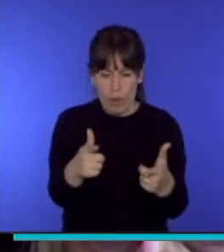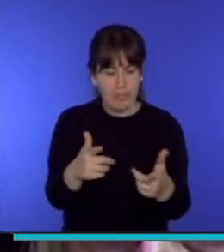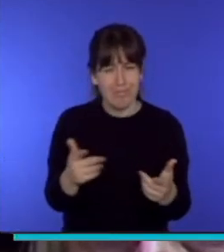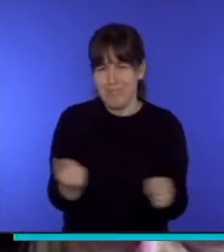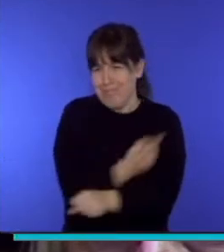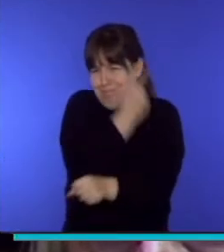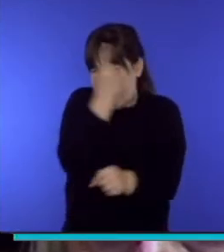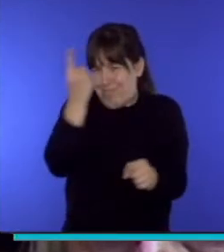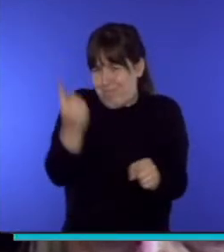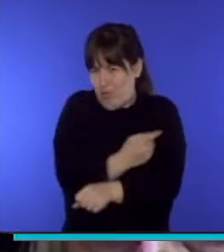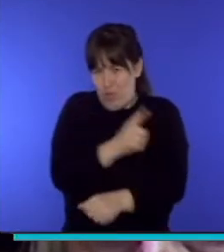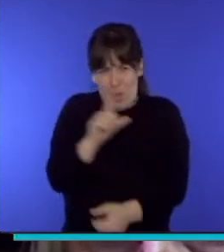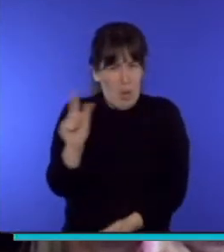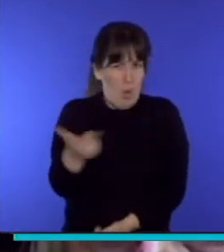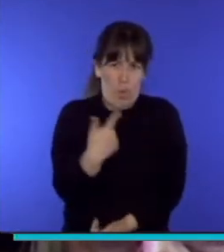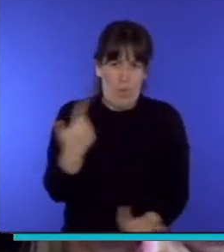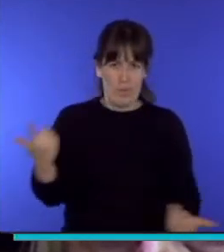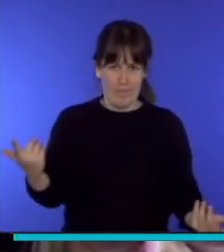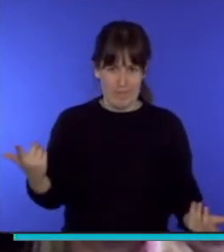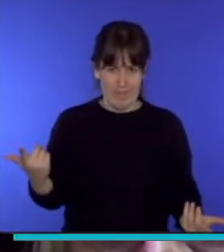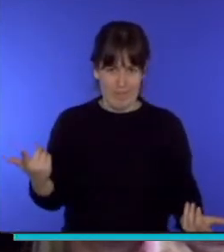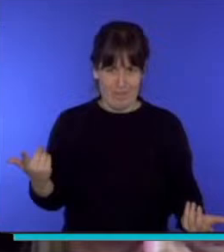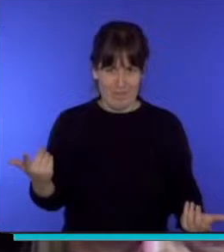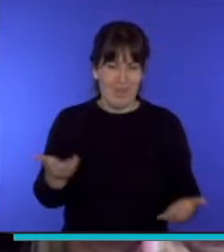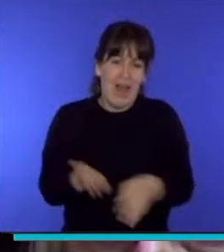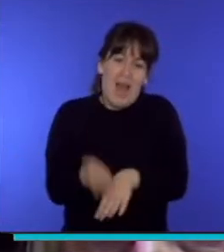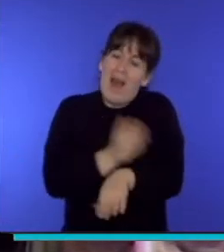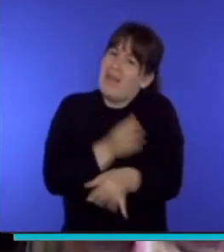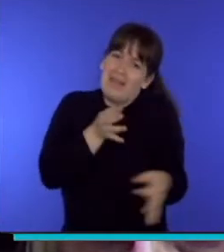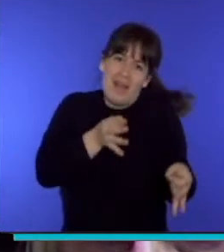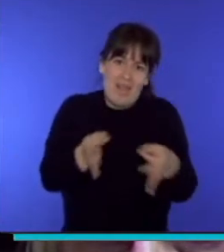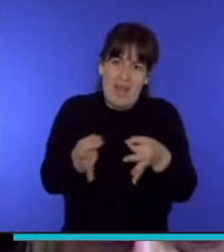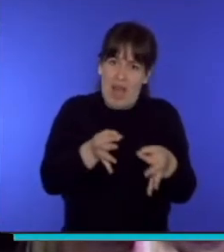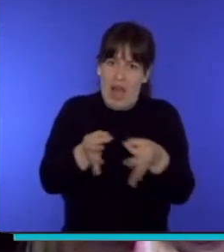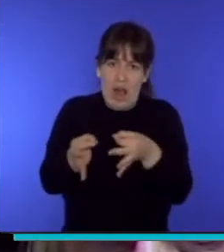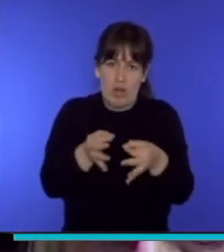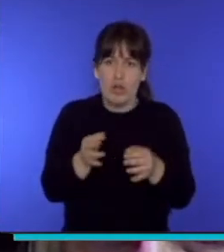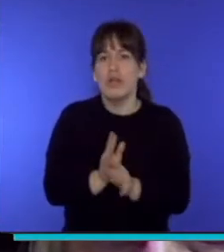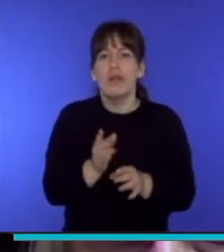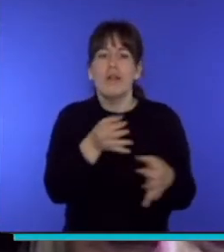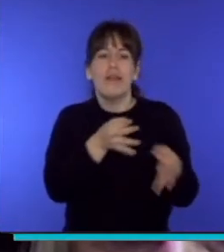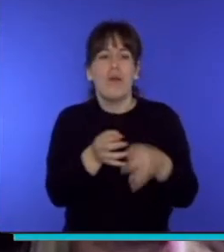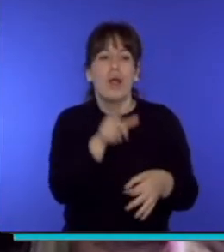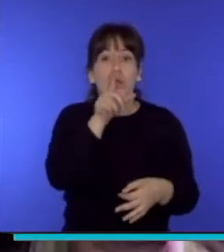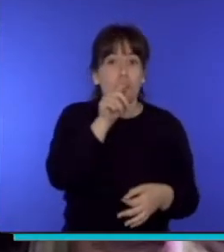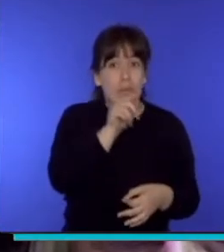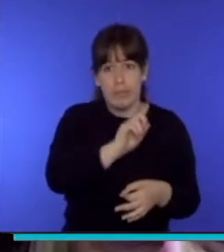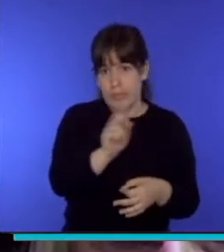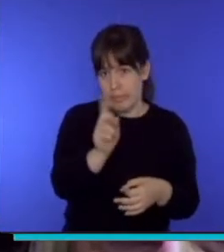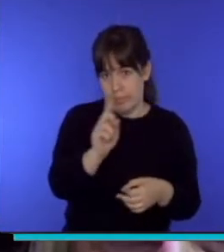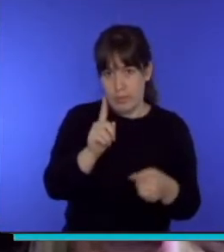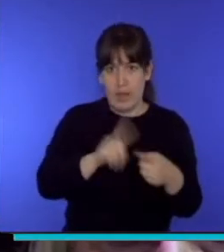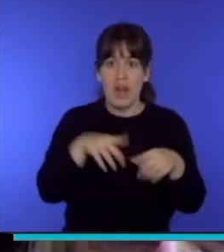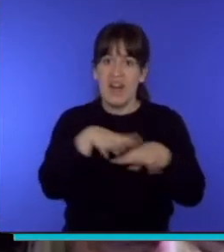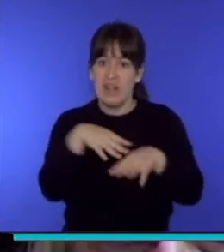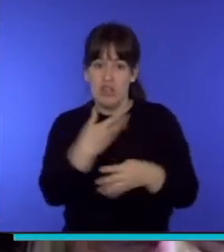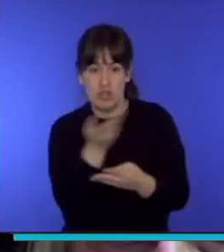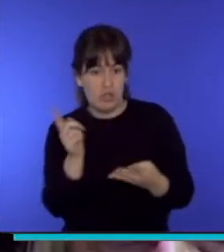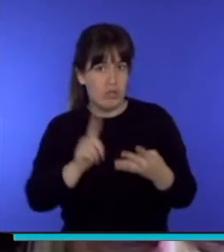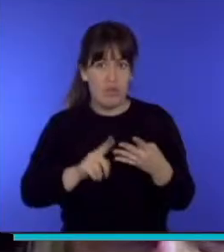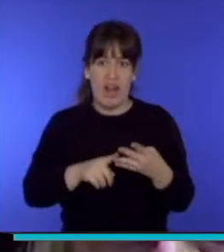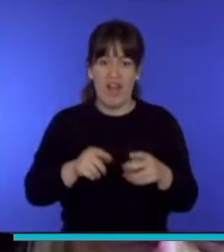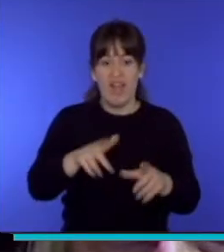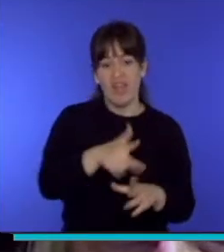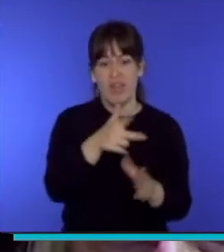casi imposible construir una mayoría sin diálogo. Y no se dialoga ni por Twitter, ni por las redes sociales, ni por los